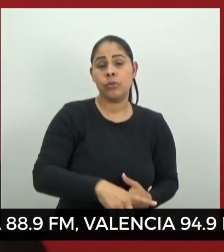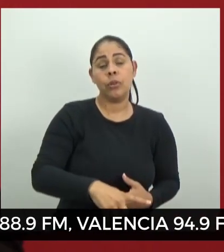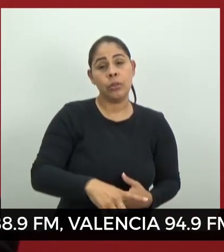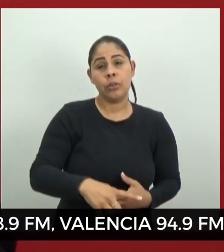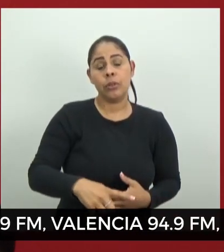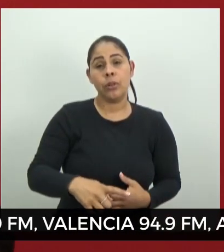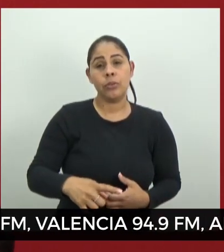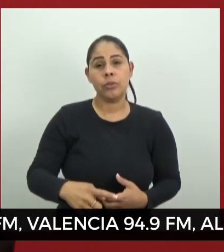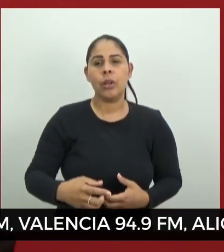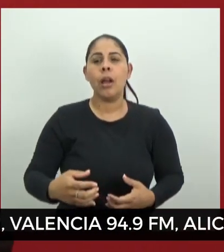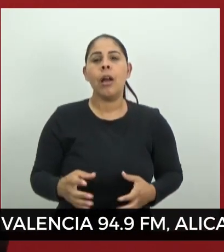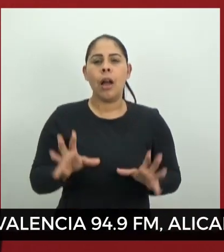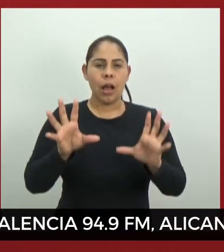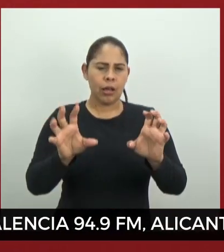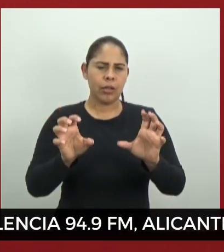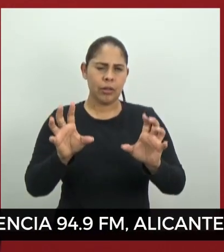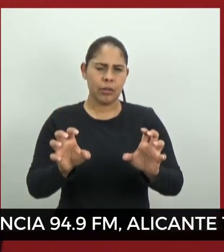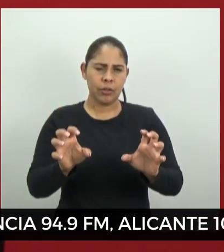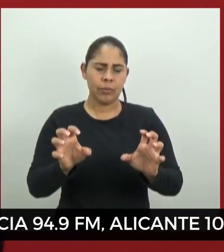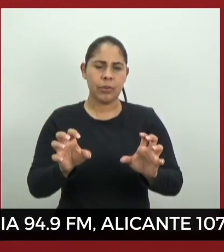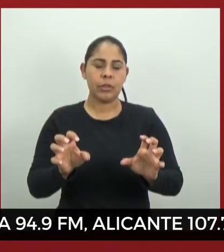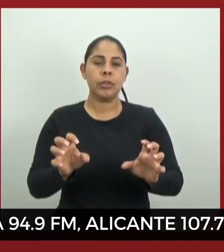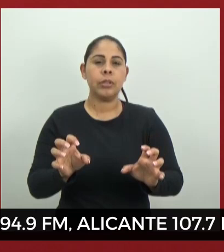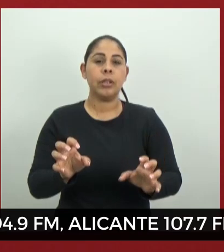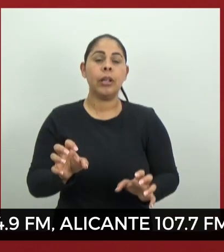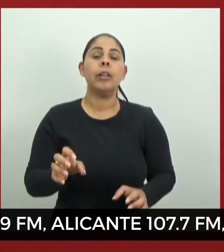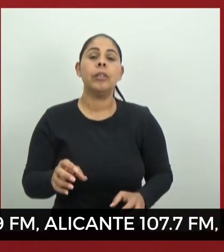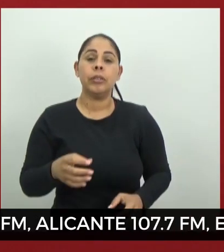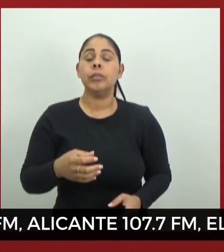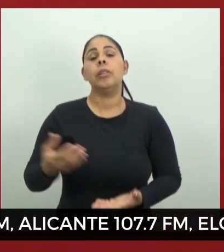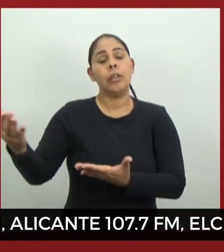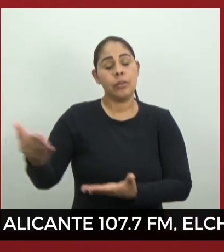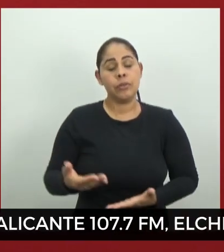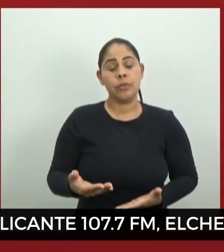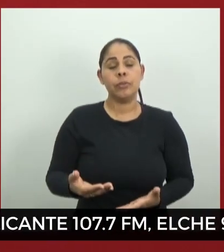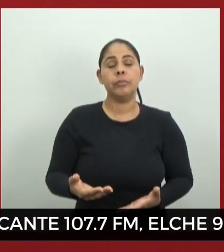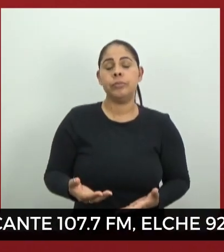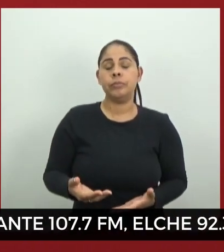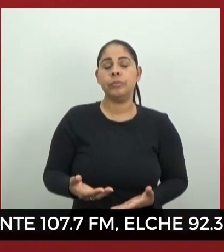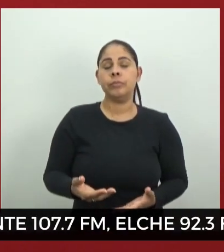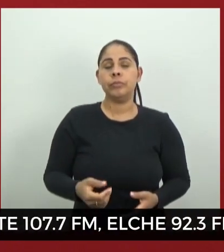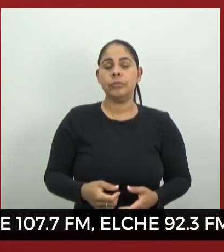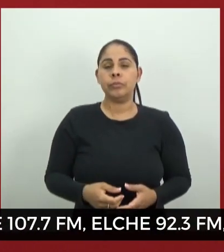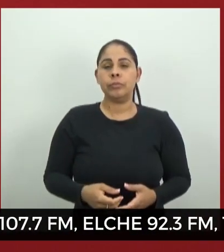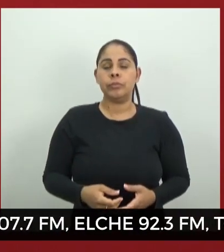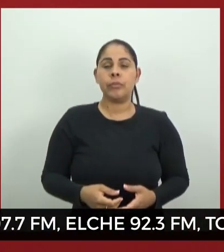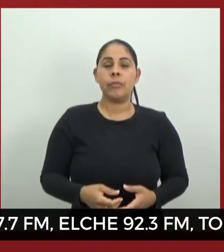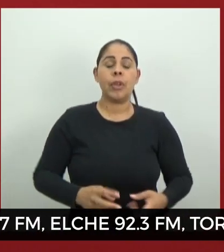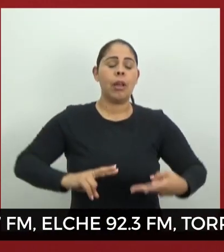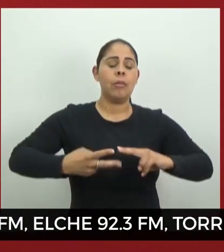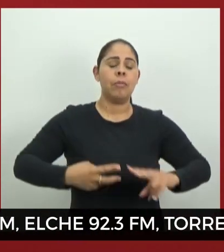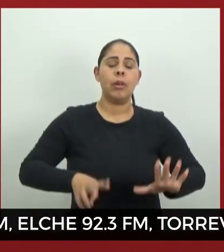cosas. Leo del Evangelio del Señor Jesús según Marcos, capítulo 9, versículo